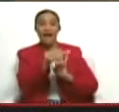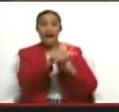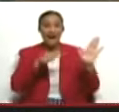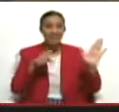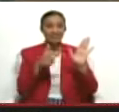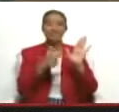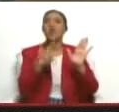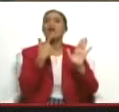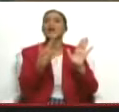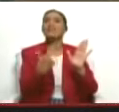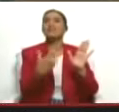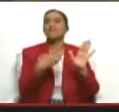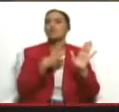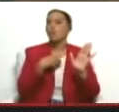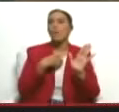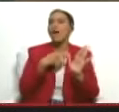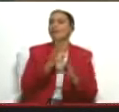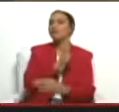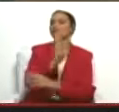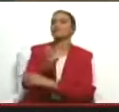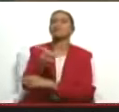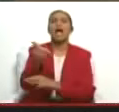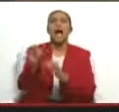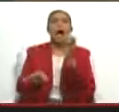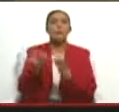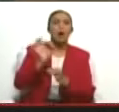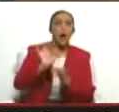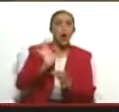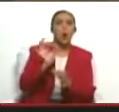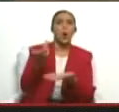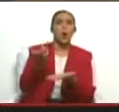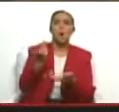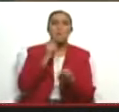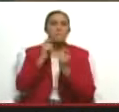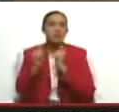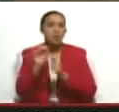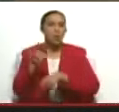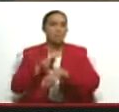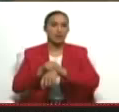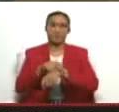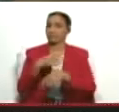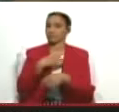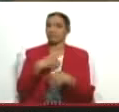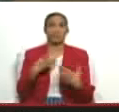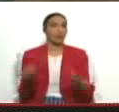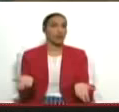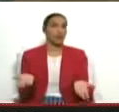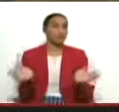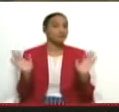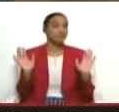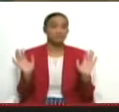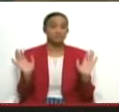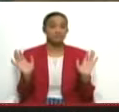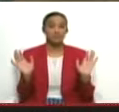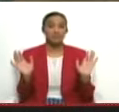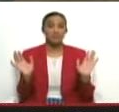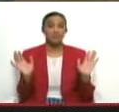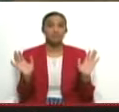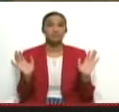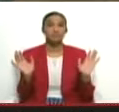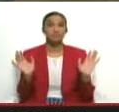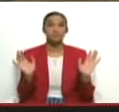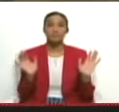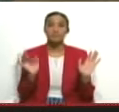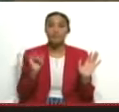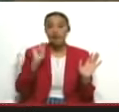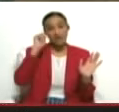inmunidad impunidad para ello recuerdo claramente un menor de edad que en la época del gobierno de Obama escribió